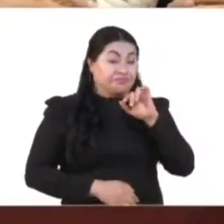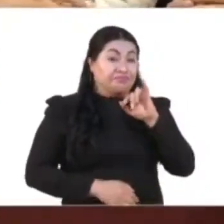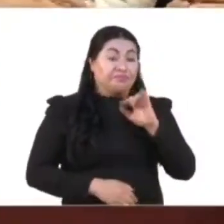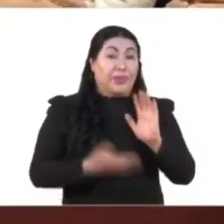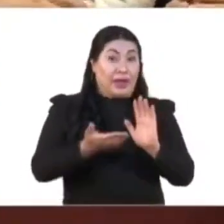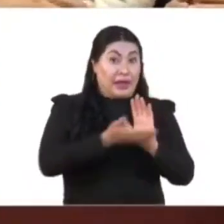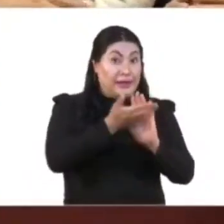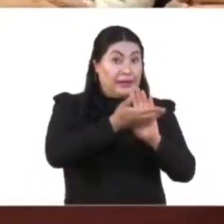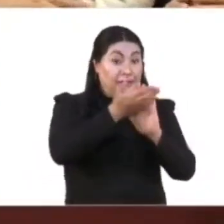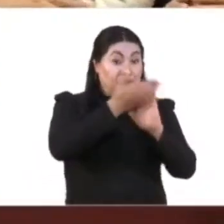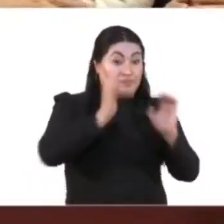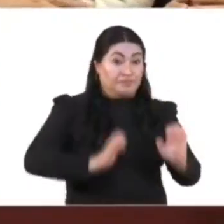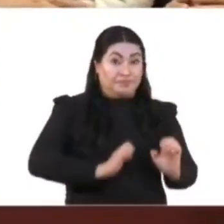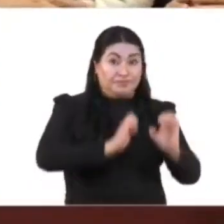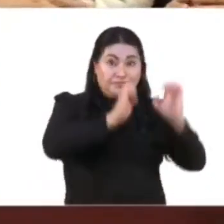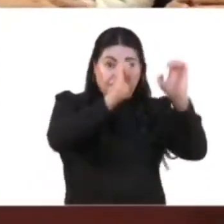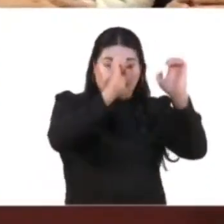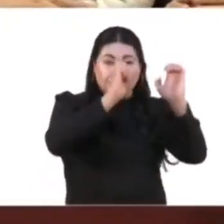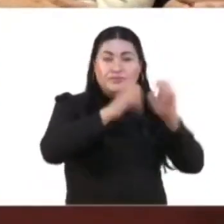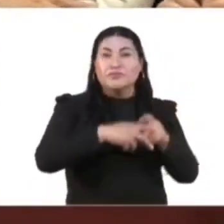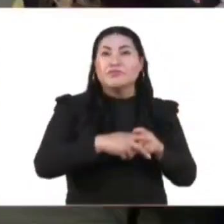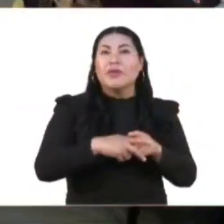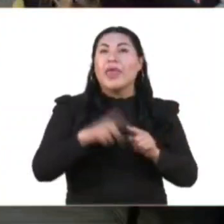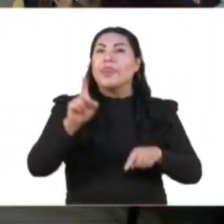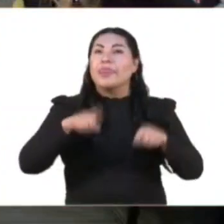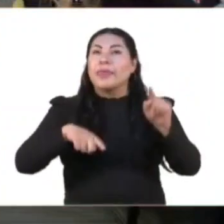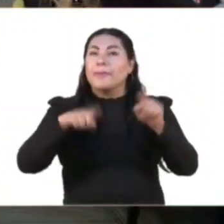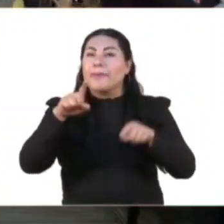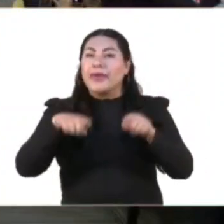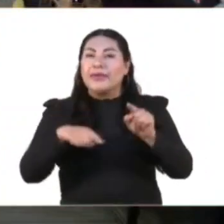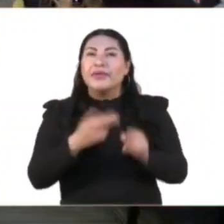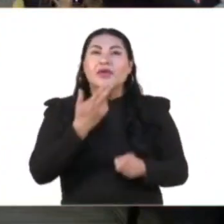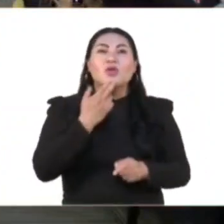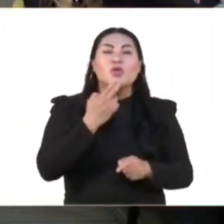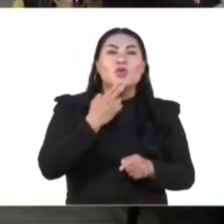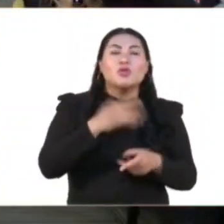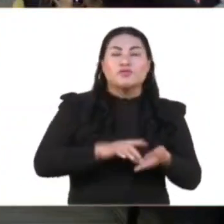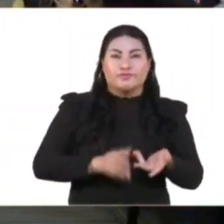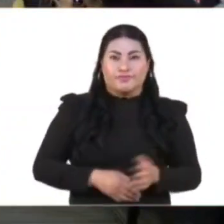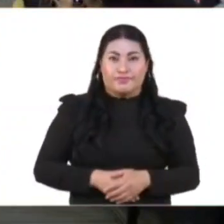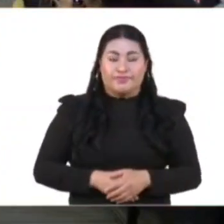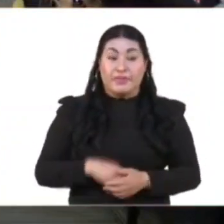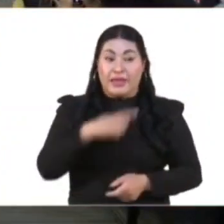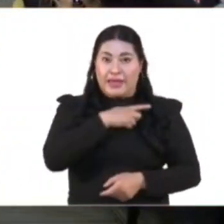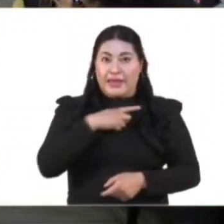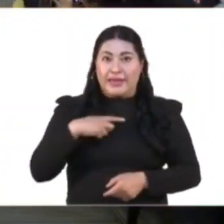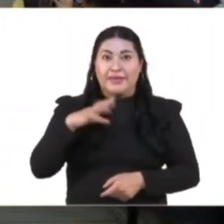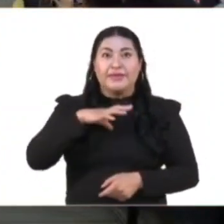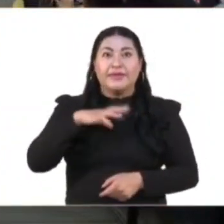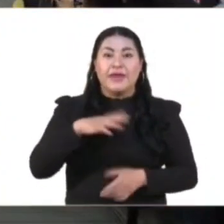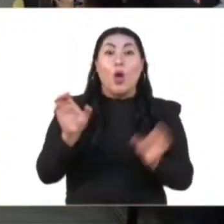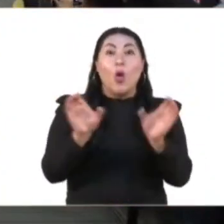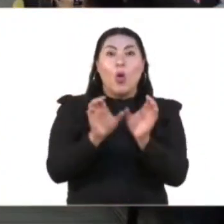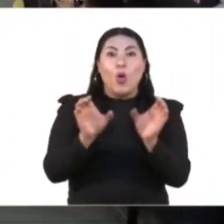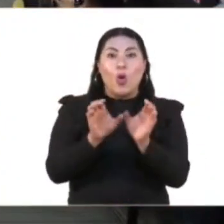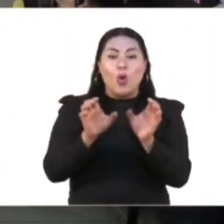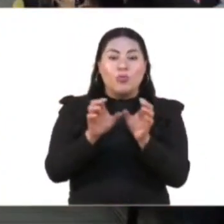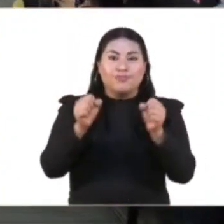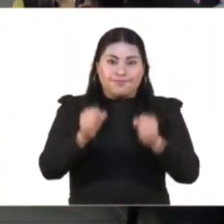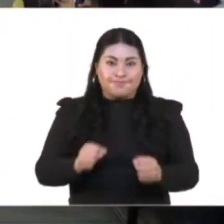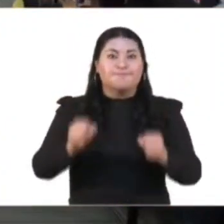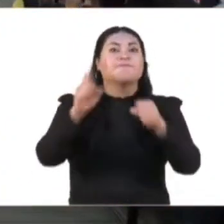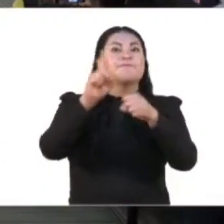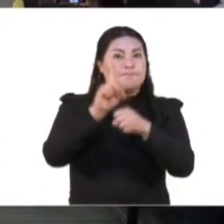edificaciones se clasifican dependiendo del uso y deben de contar con la constancia de seguridad